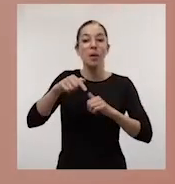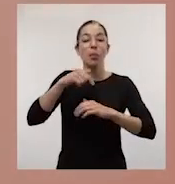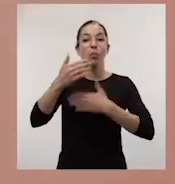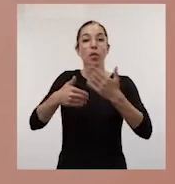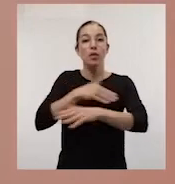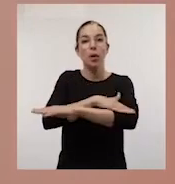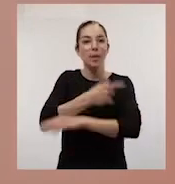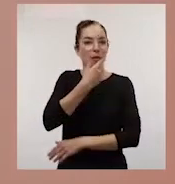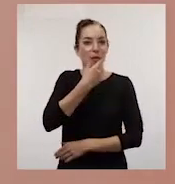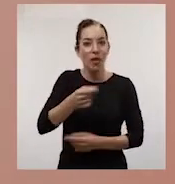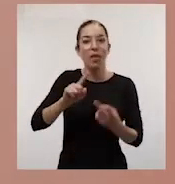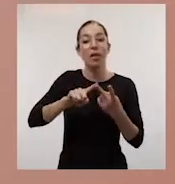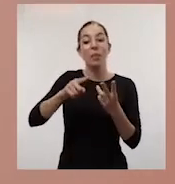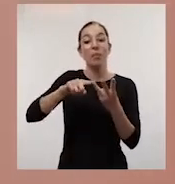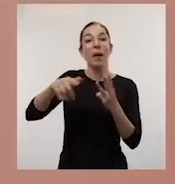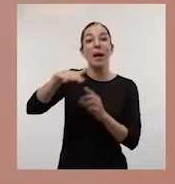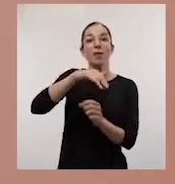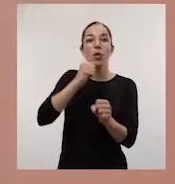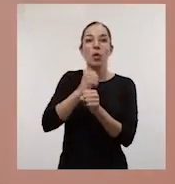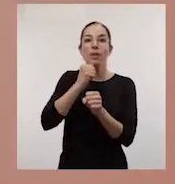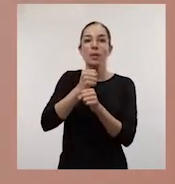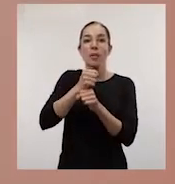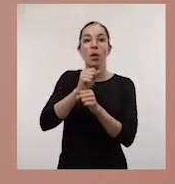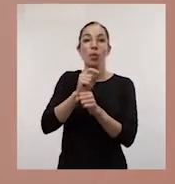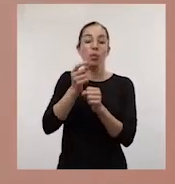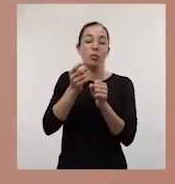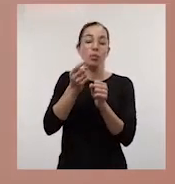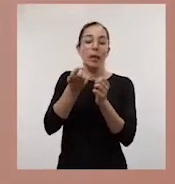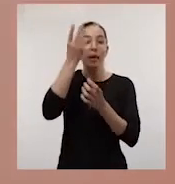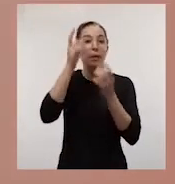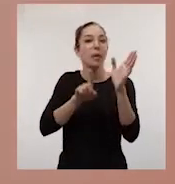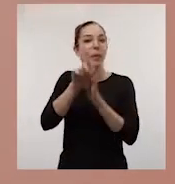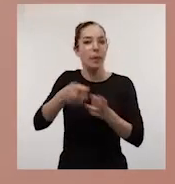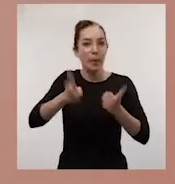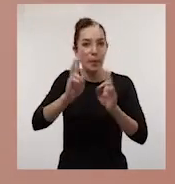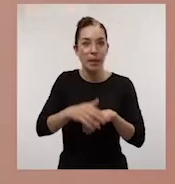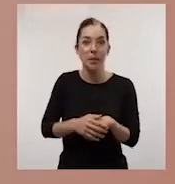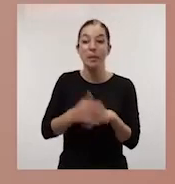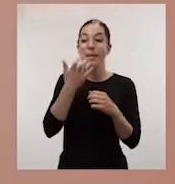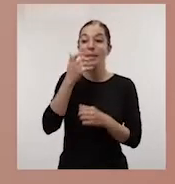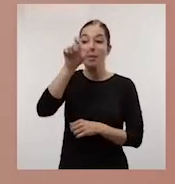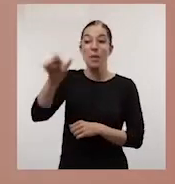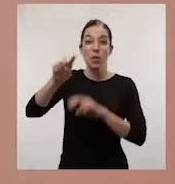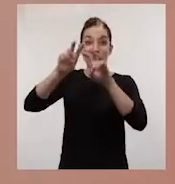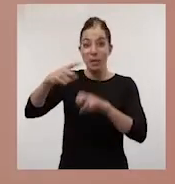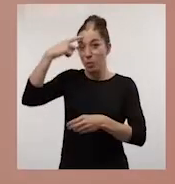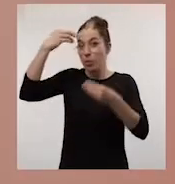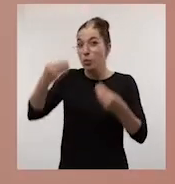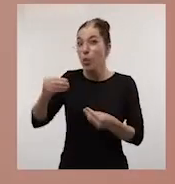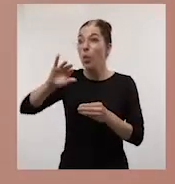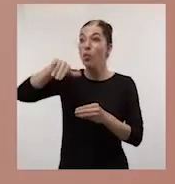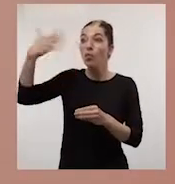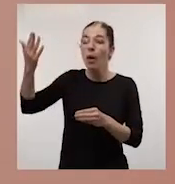facilidad en los procesos administrativos y un entorno de trabajo que permita el desarrollo de la creatividad en el caso del talento internacional